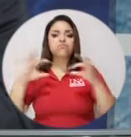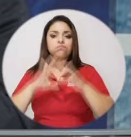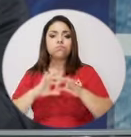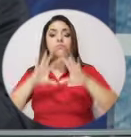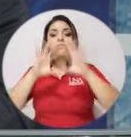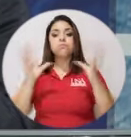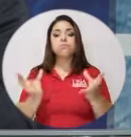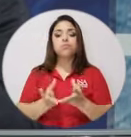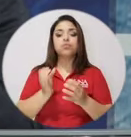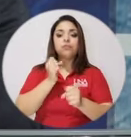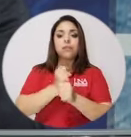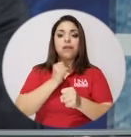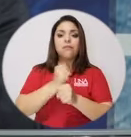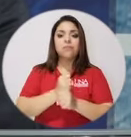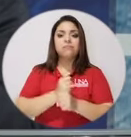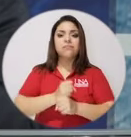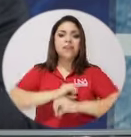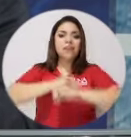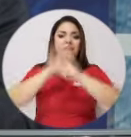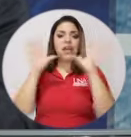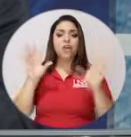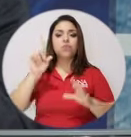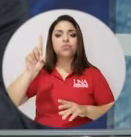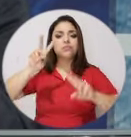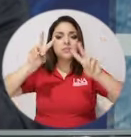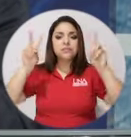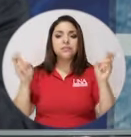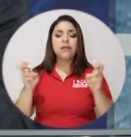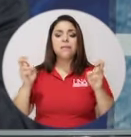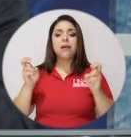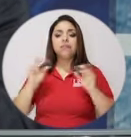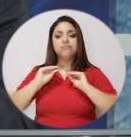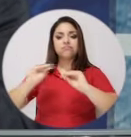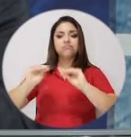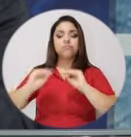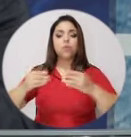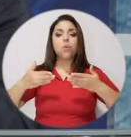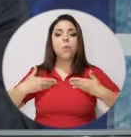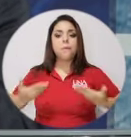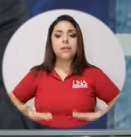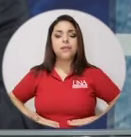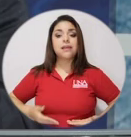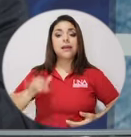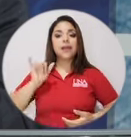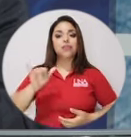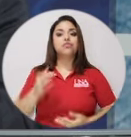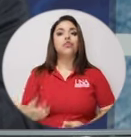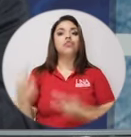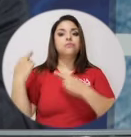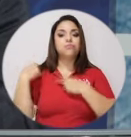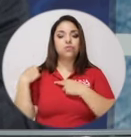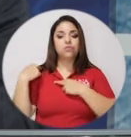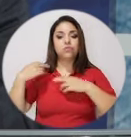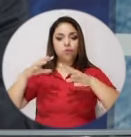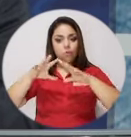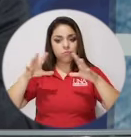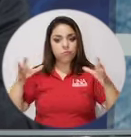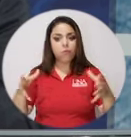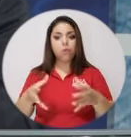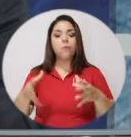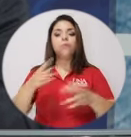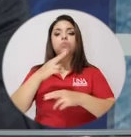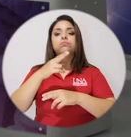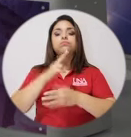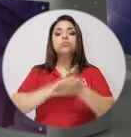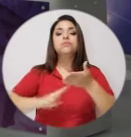mundo laboral y por supuesto en un contexto de formación humanista que es la que nos corresponde como universidad. Entonces ese es un